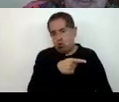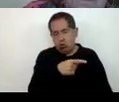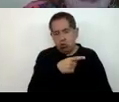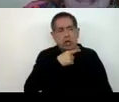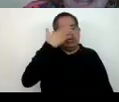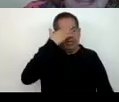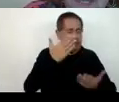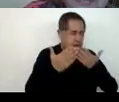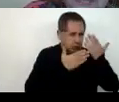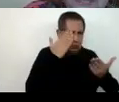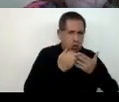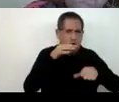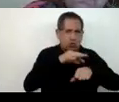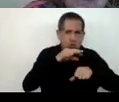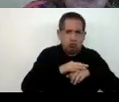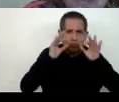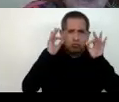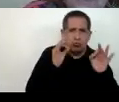formación médica y